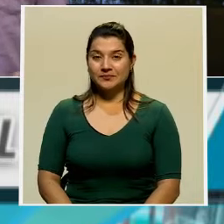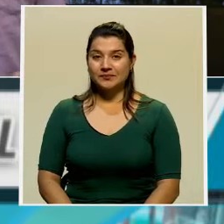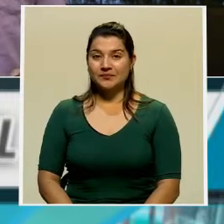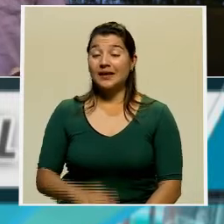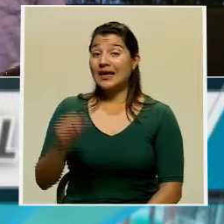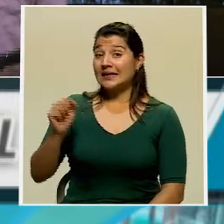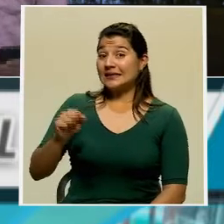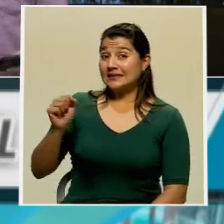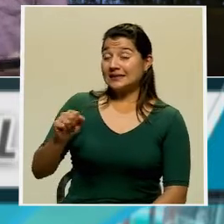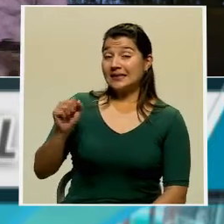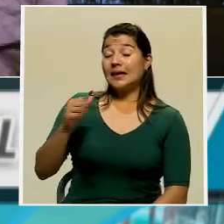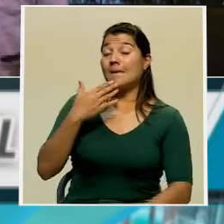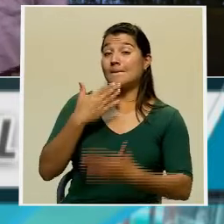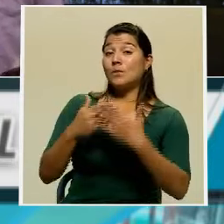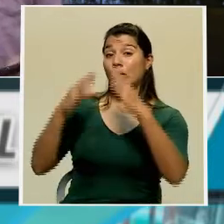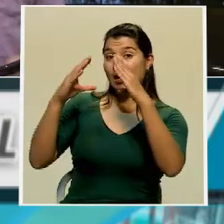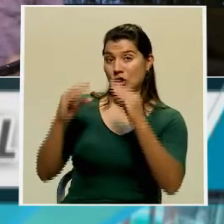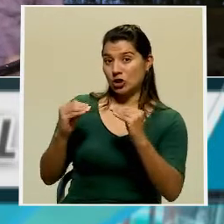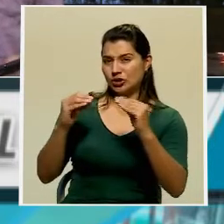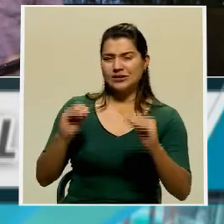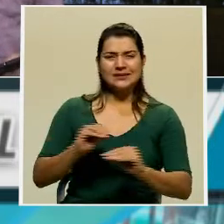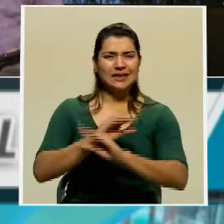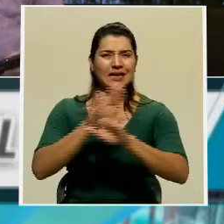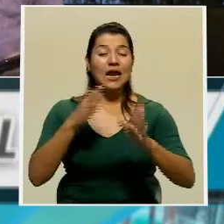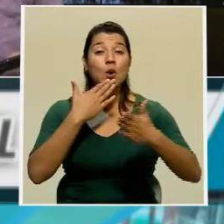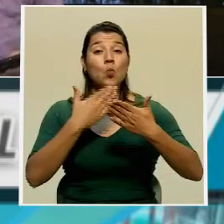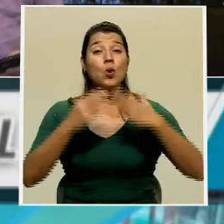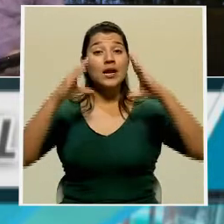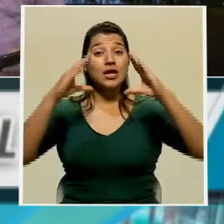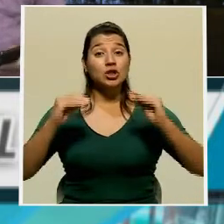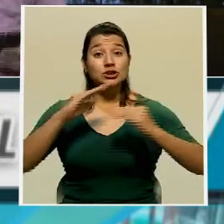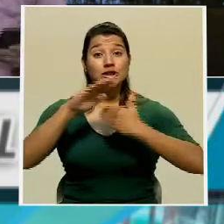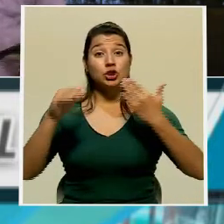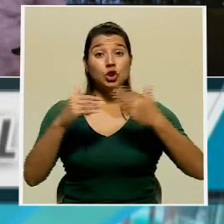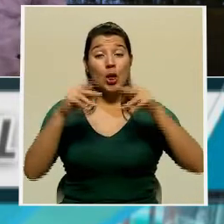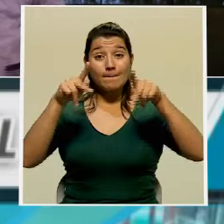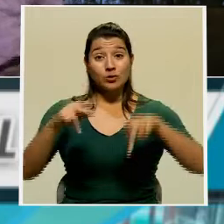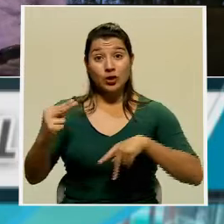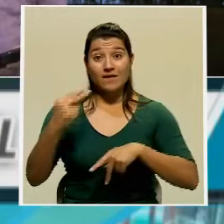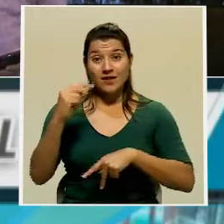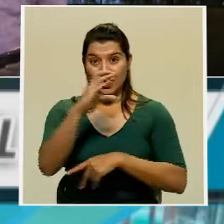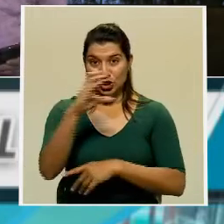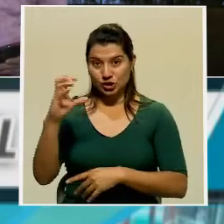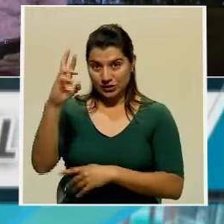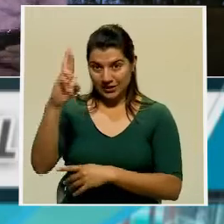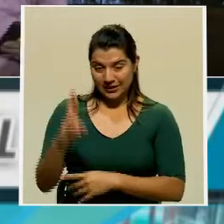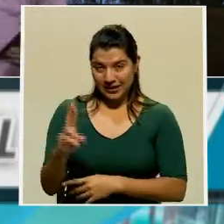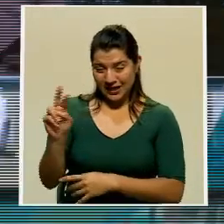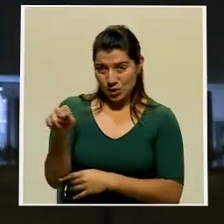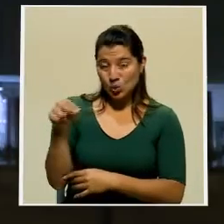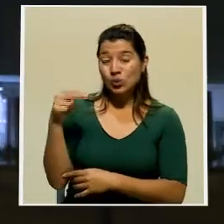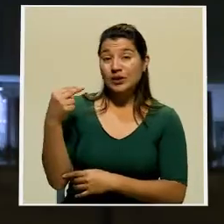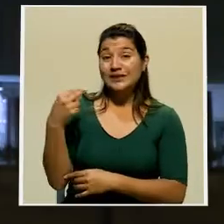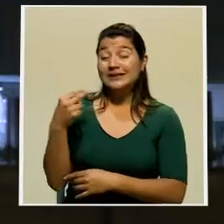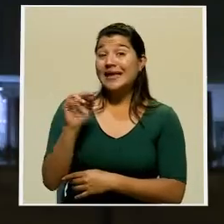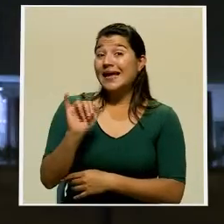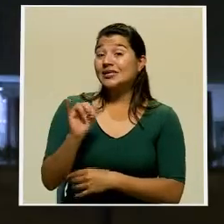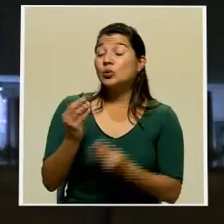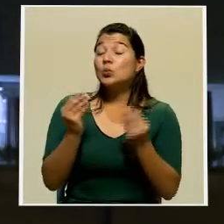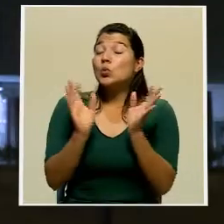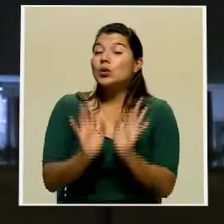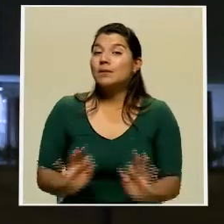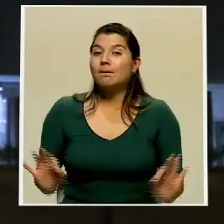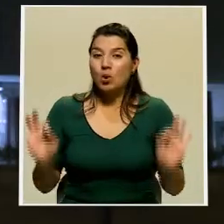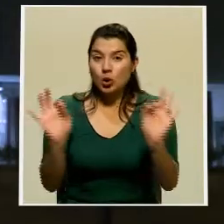Así es, don Ernesto, muy buenas noches y por supuesto a todos los que nos siguen en Costa Rica Noticias. Como usted lo dice, es pues algo realmente